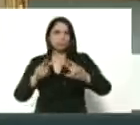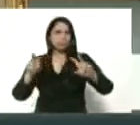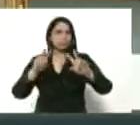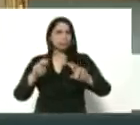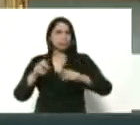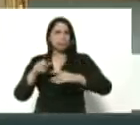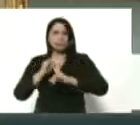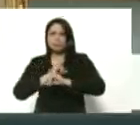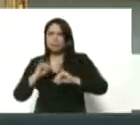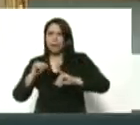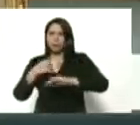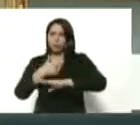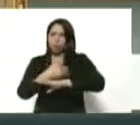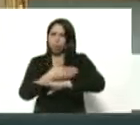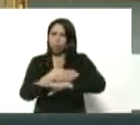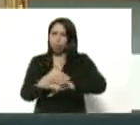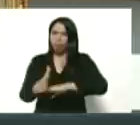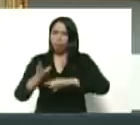tiempo.